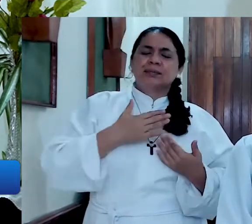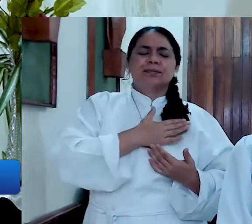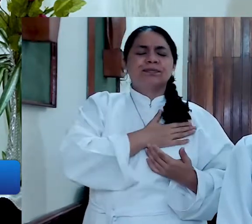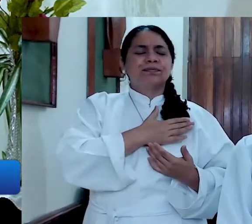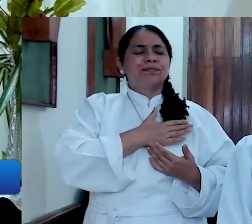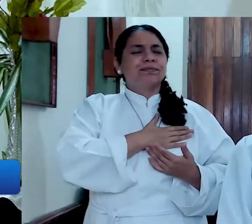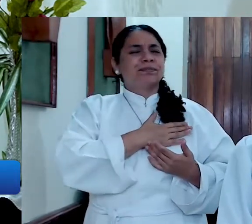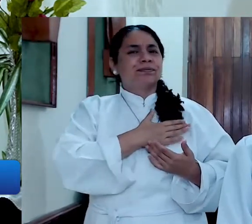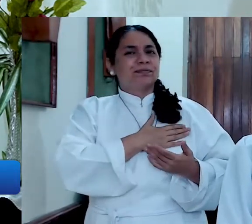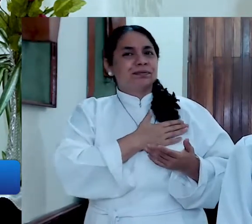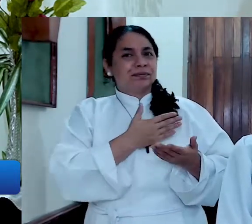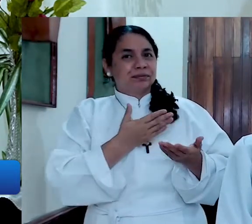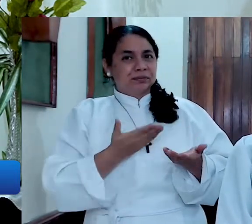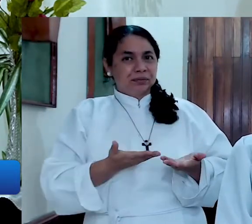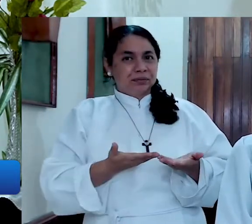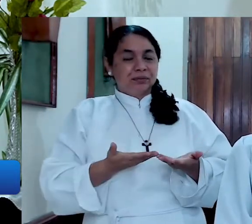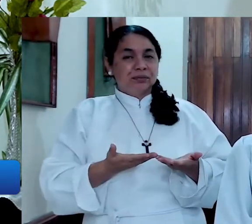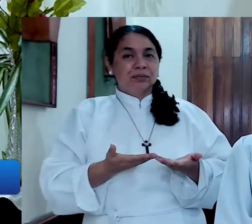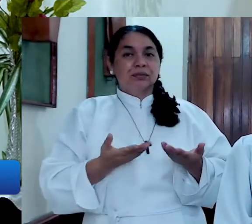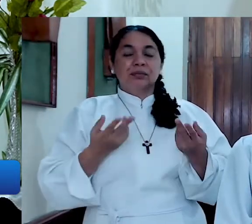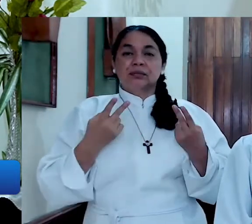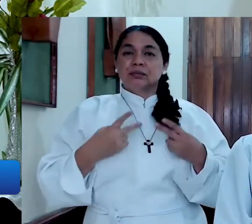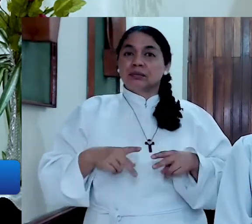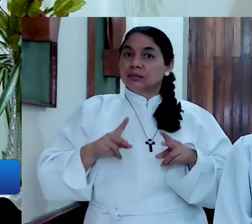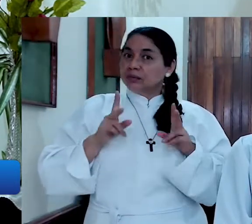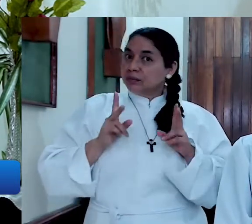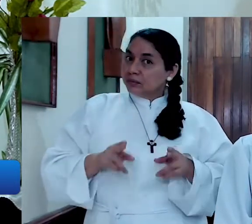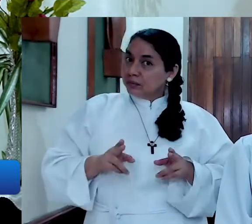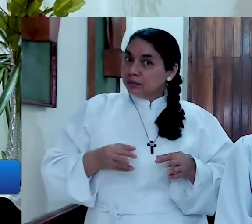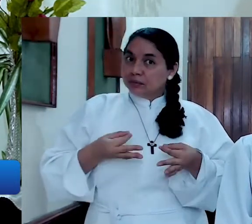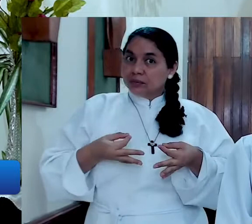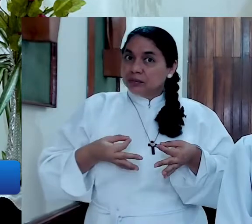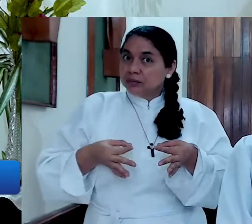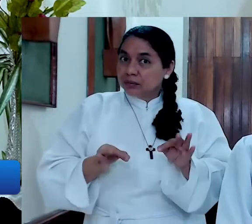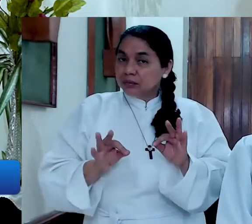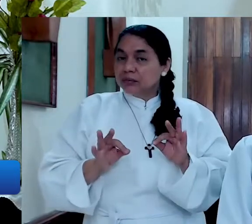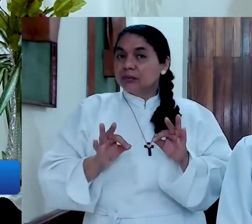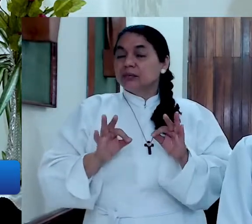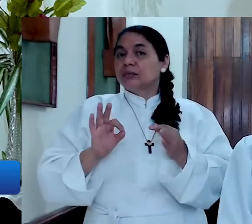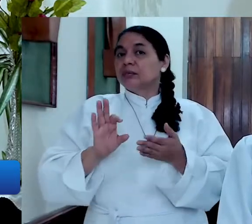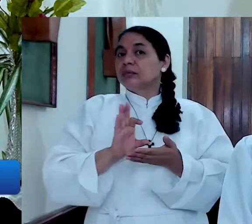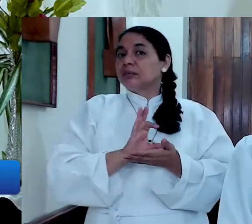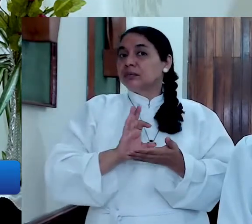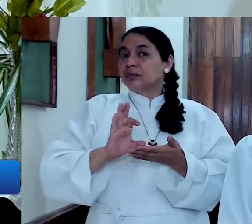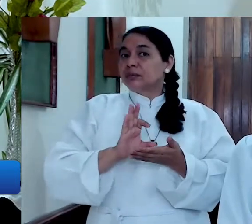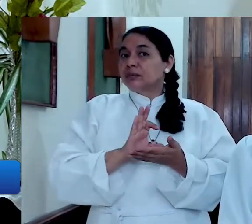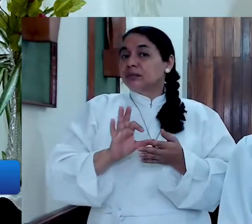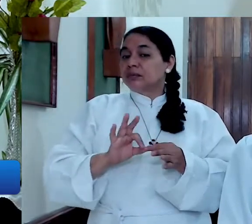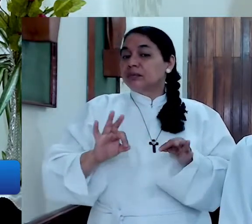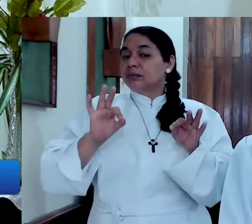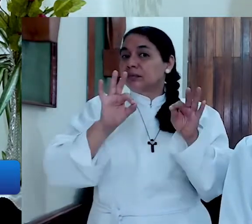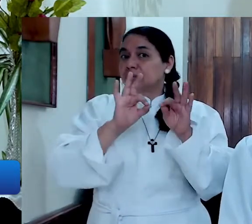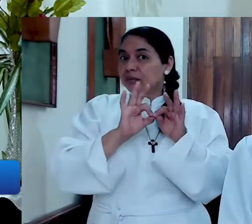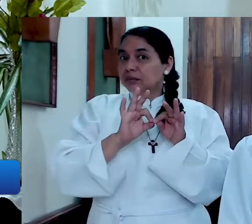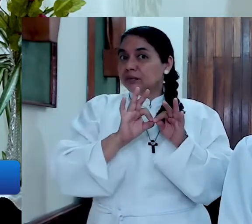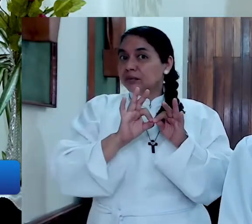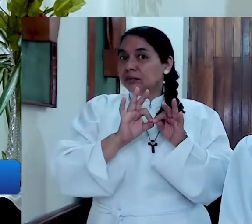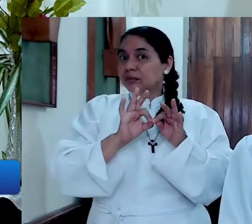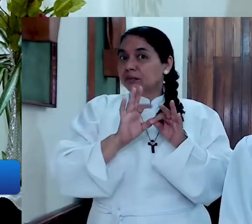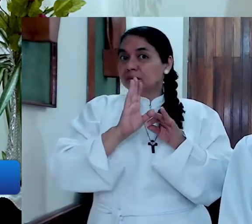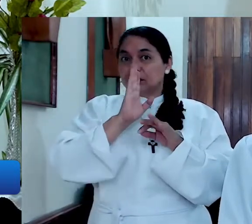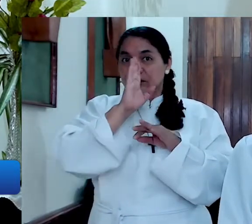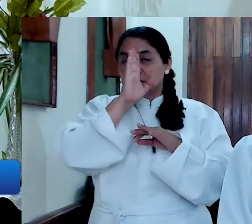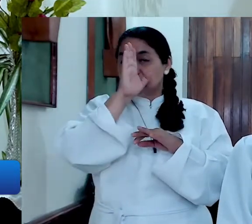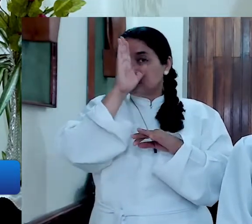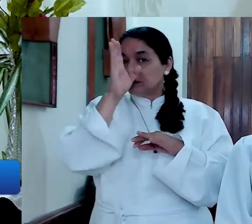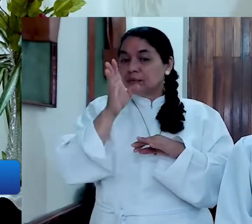confianza. También la misma actitud de Tomás es importantísima. Claro, siempre se ha dicho